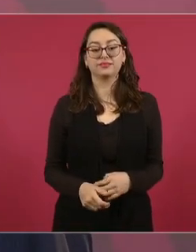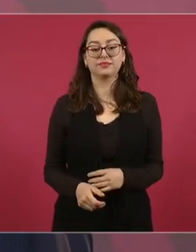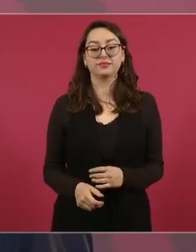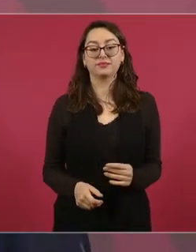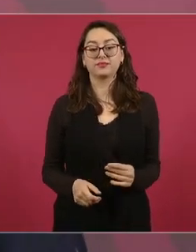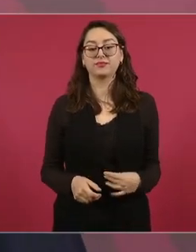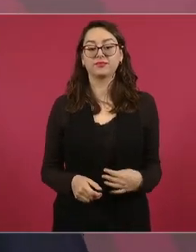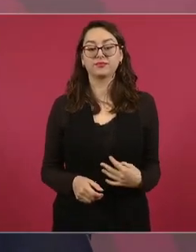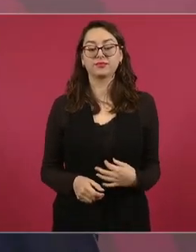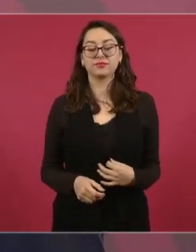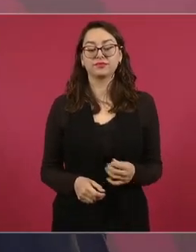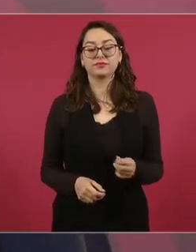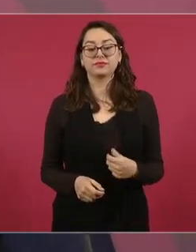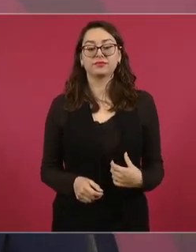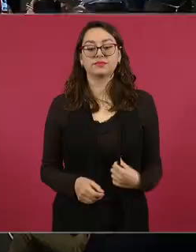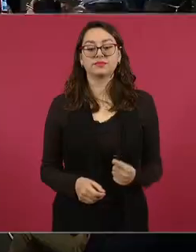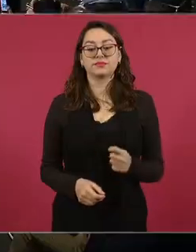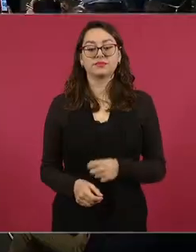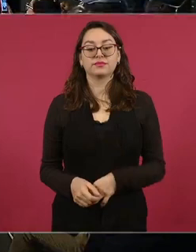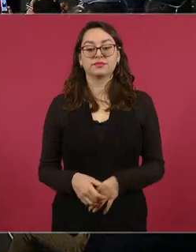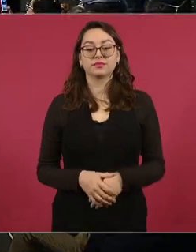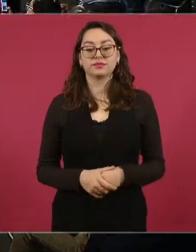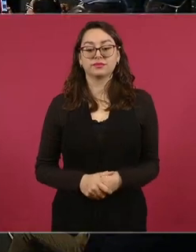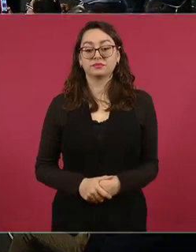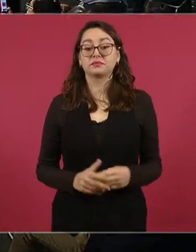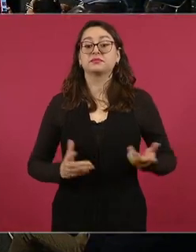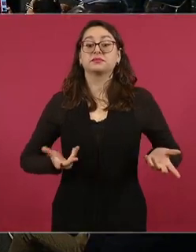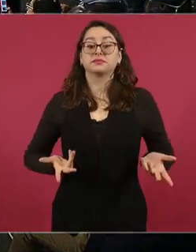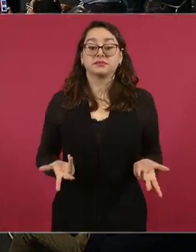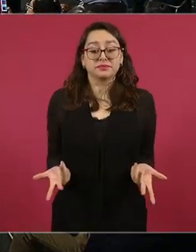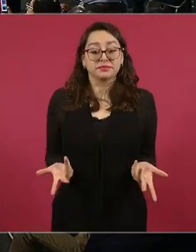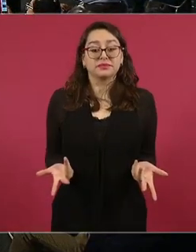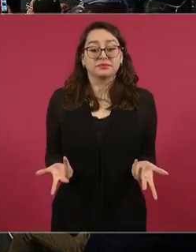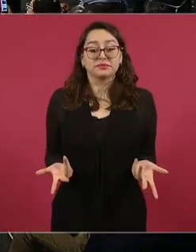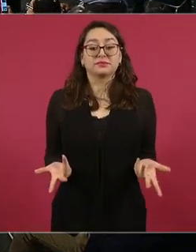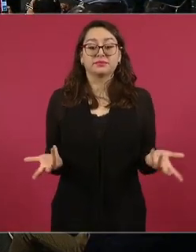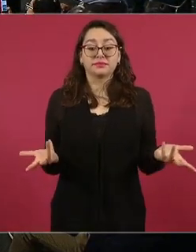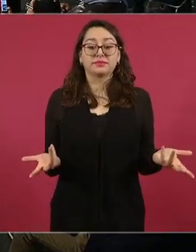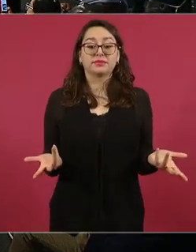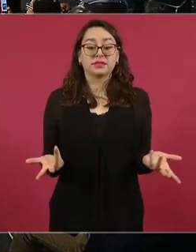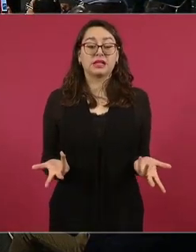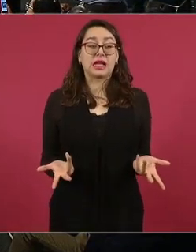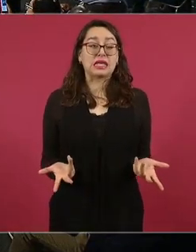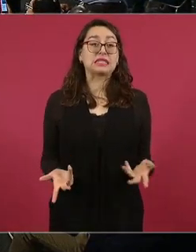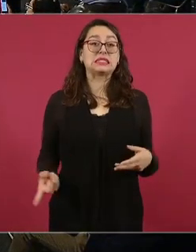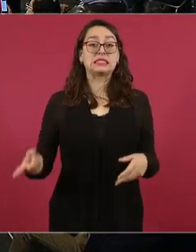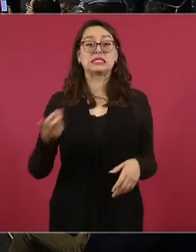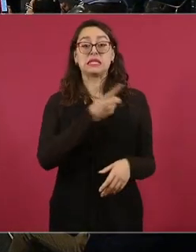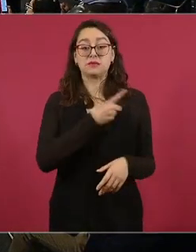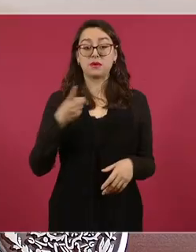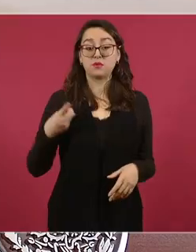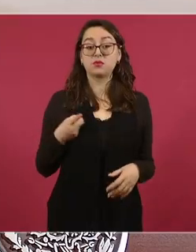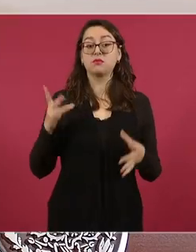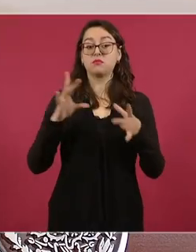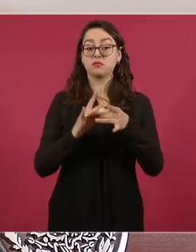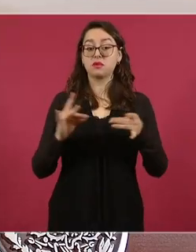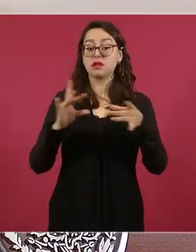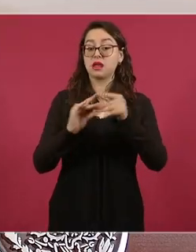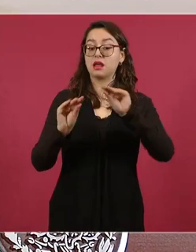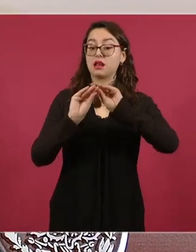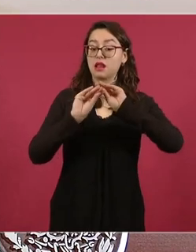entonces hay que ir aclarando todo,